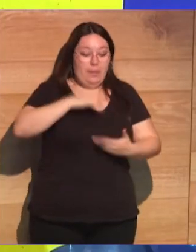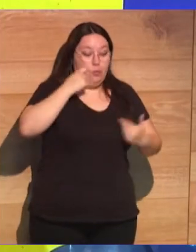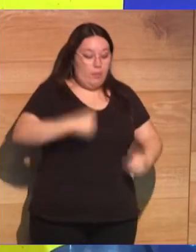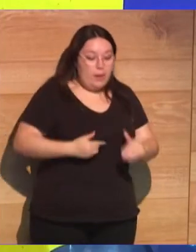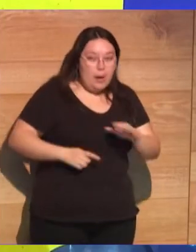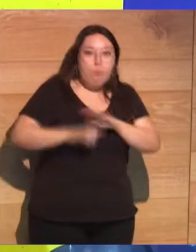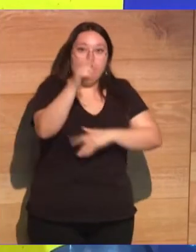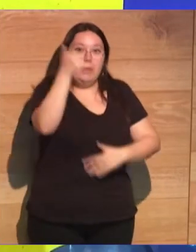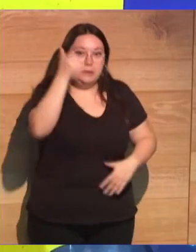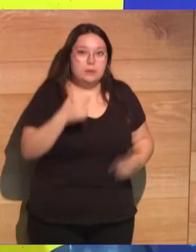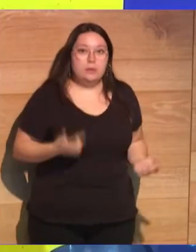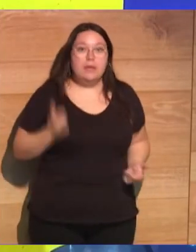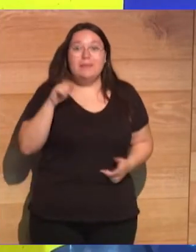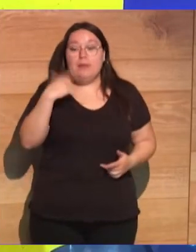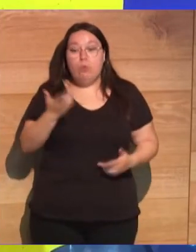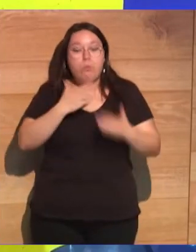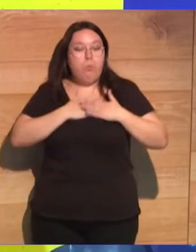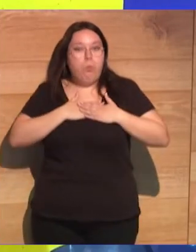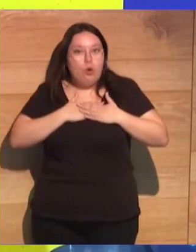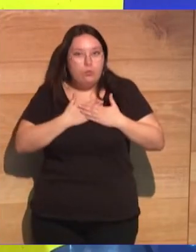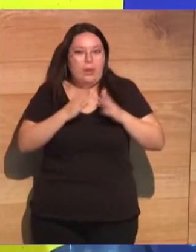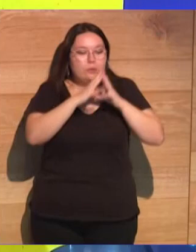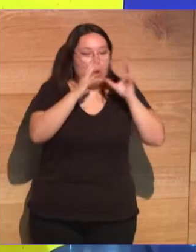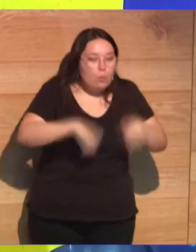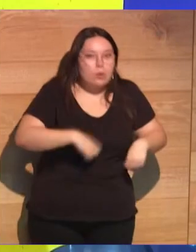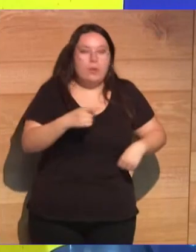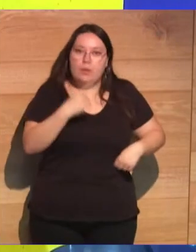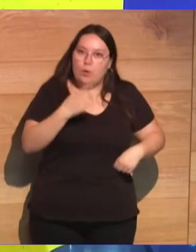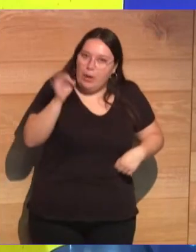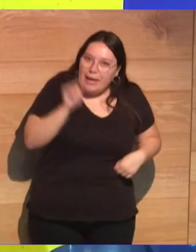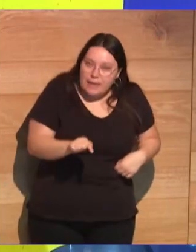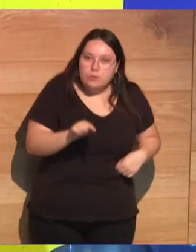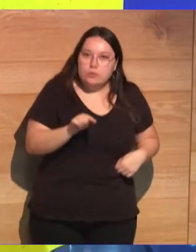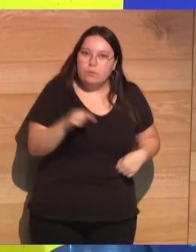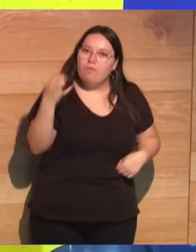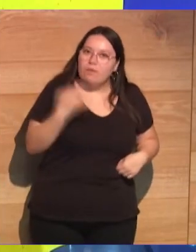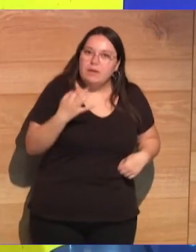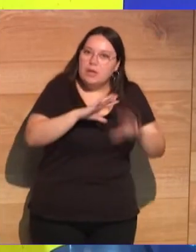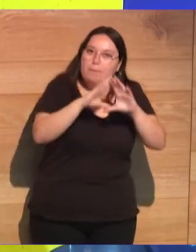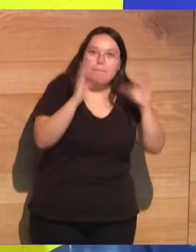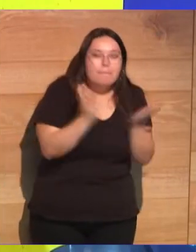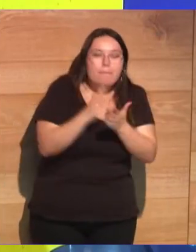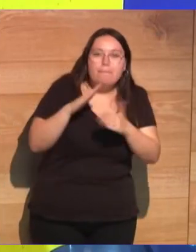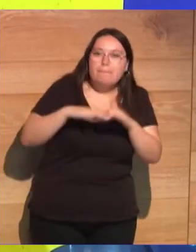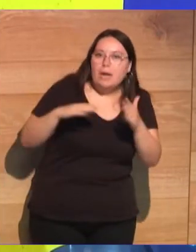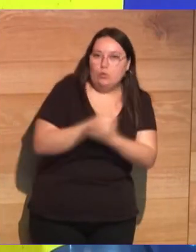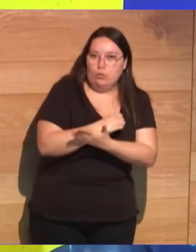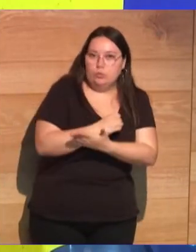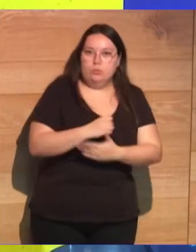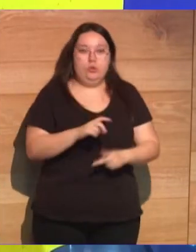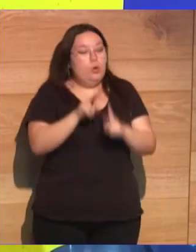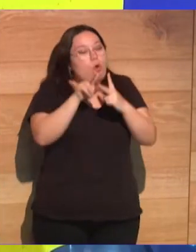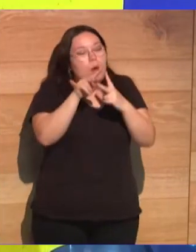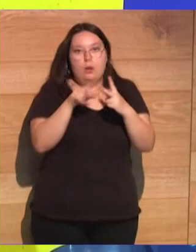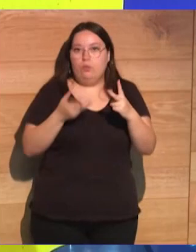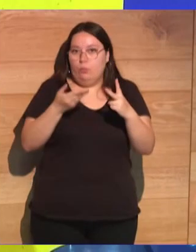humanas y dos, vamos a tener esa voluntad, ese acuerdo de decir, oye, es que esto tiene que ser universal. De momento, para mí, esos son los dos primeros